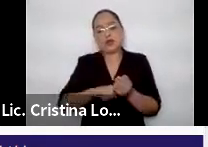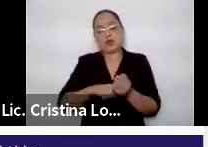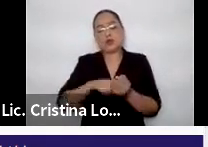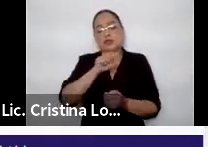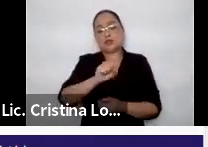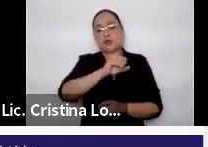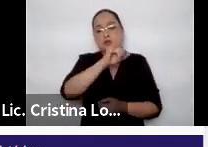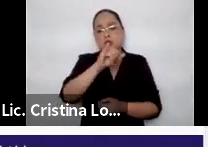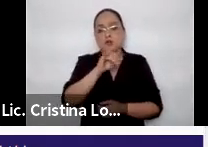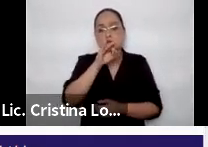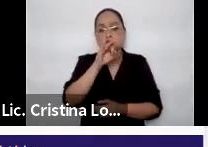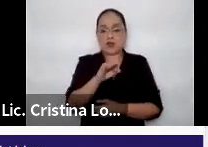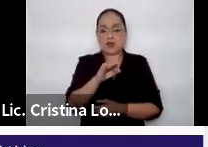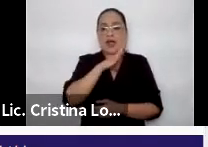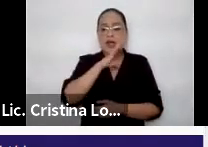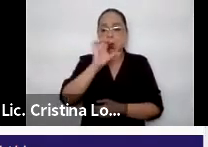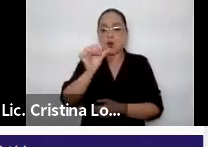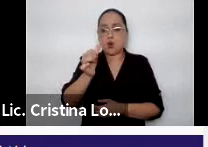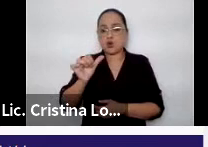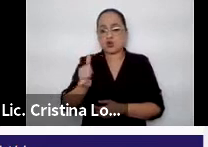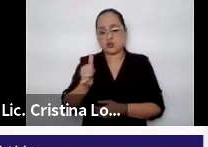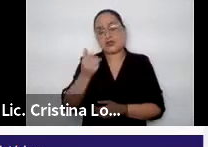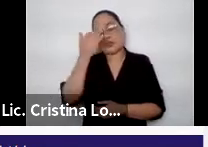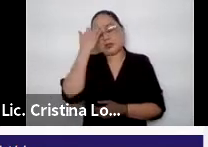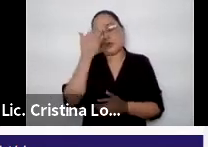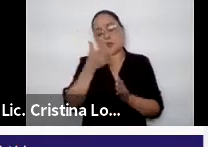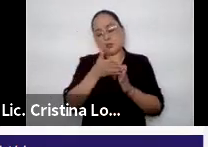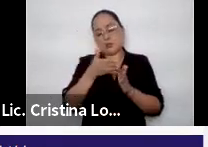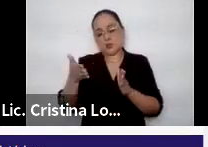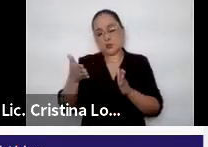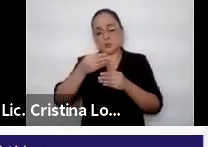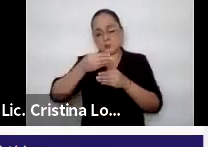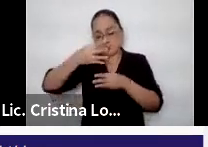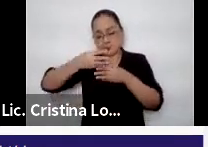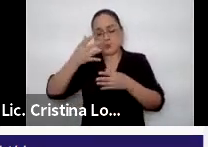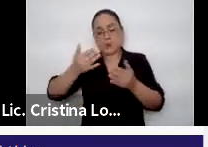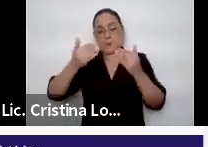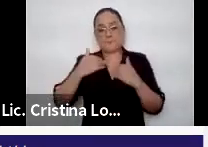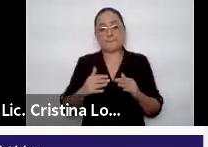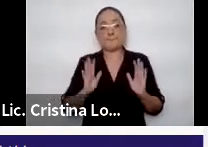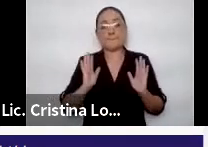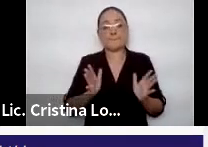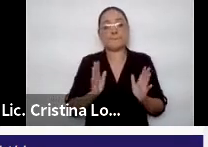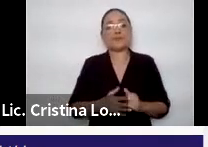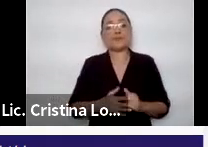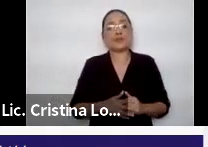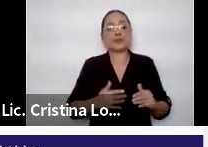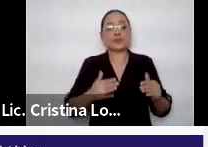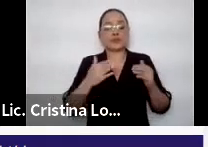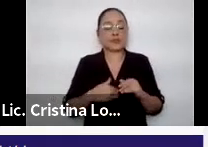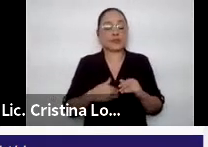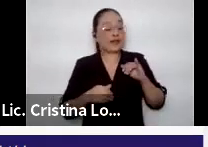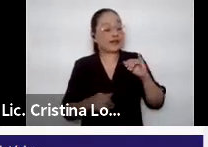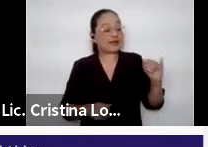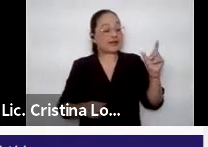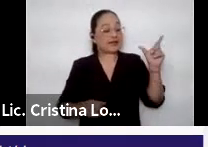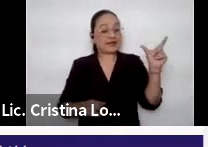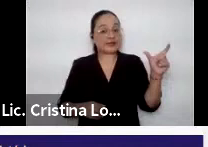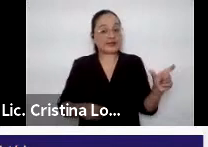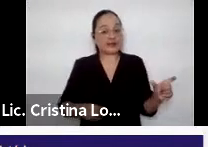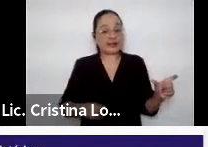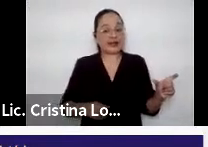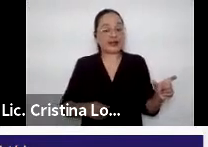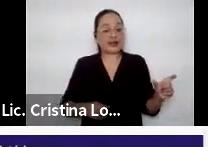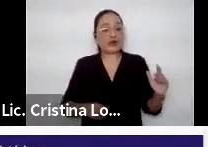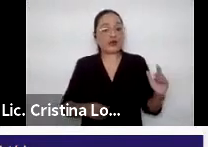Semanario Judicial de la Federación. ¿Correcto? Bien, también es importante que del lado izquierdo, en la